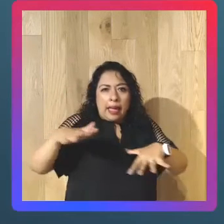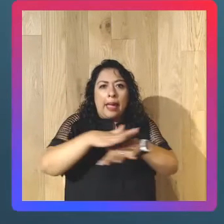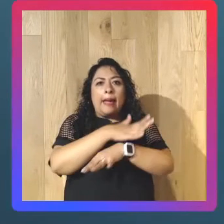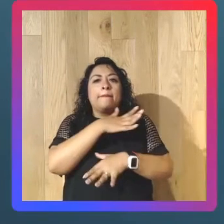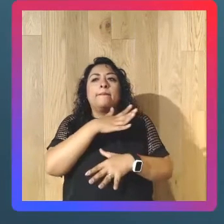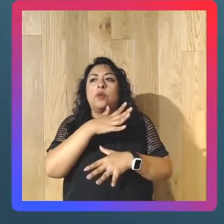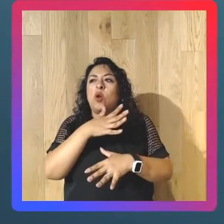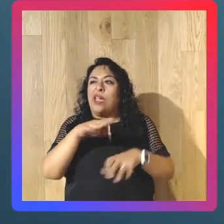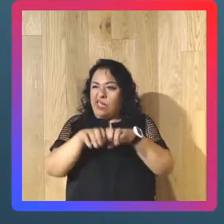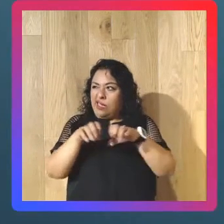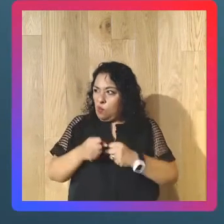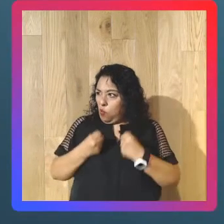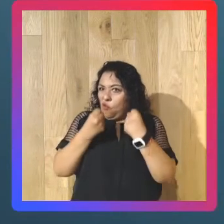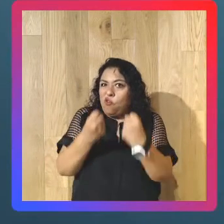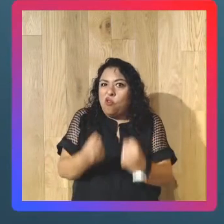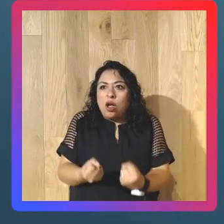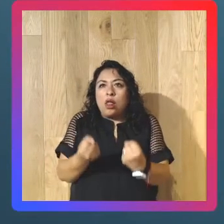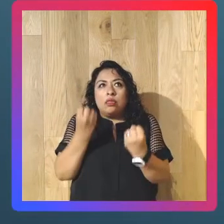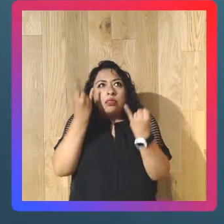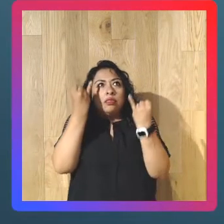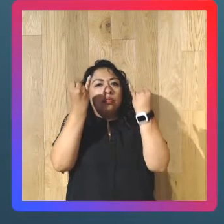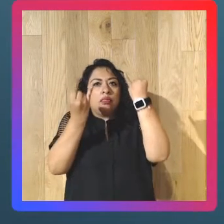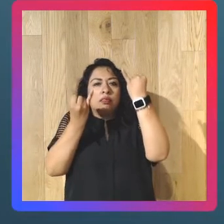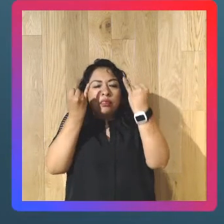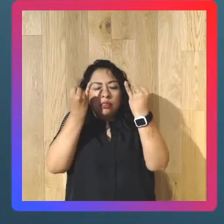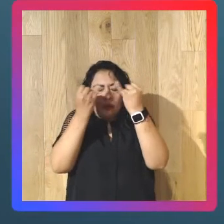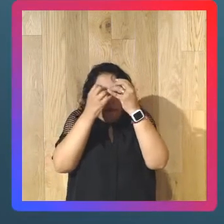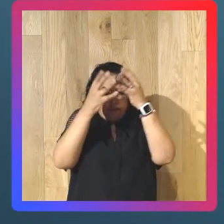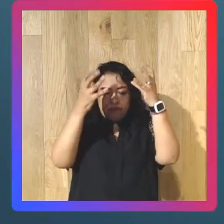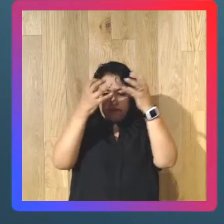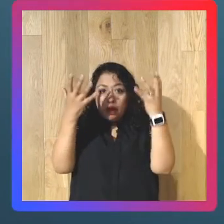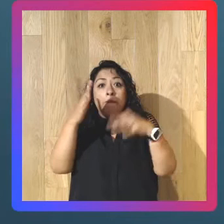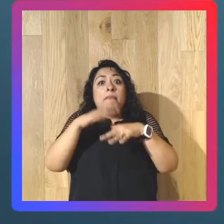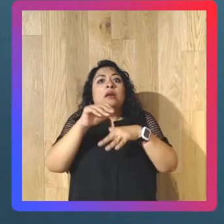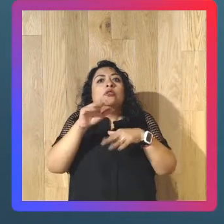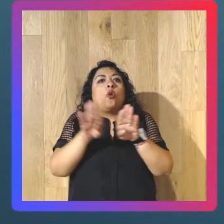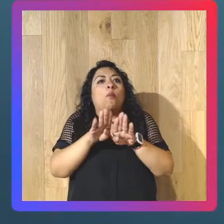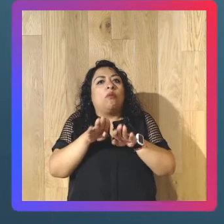nuestros equipos, a despertarle la creatividad, incrementando la